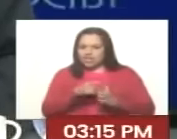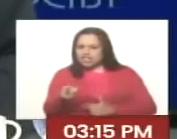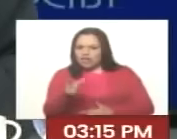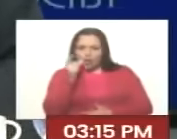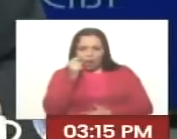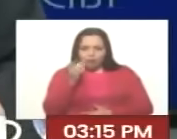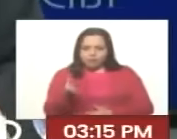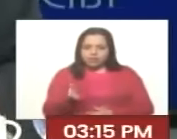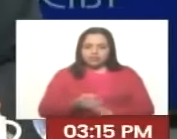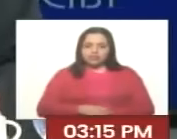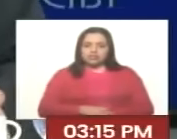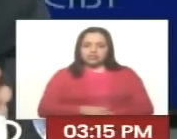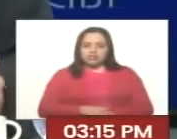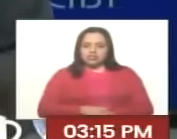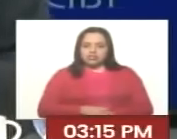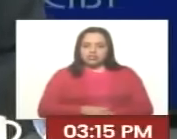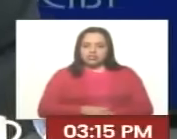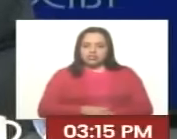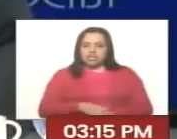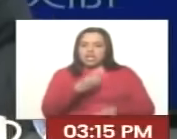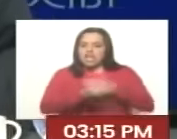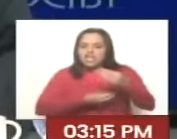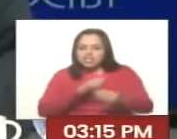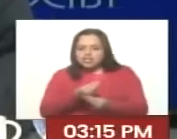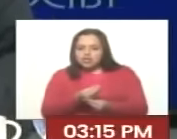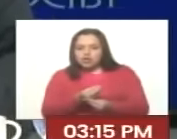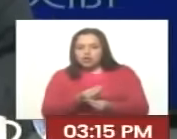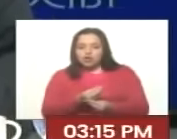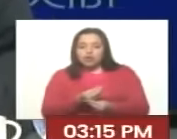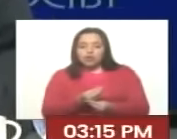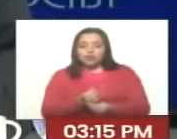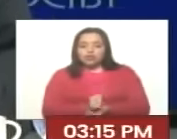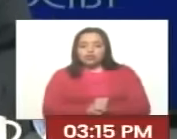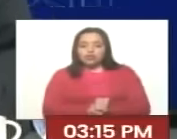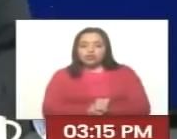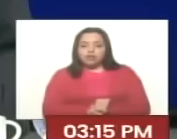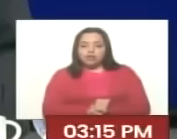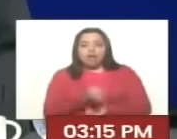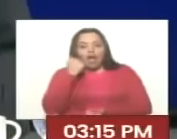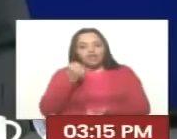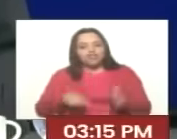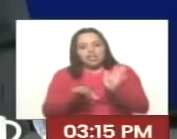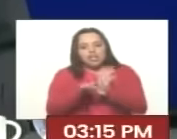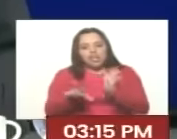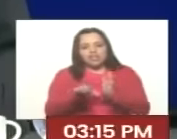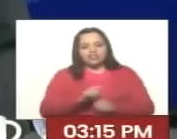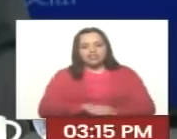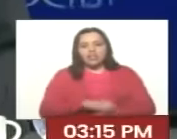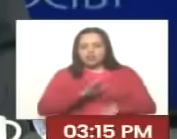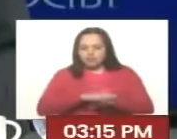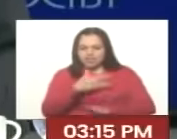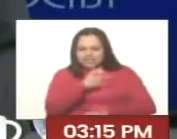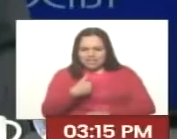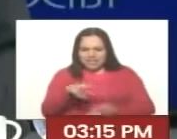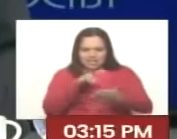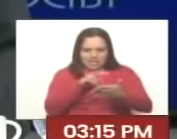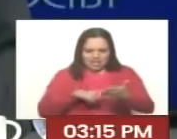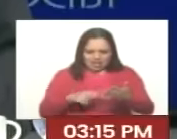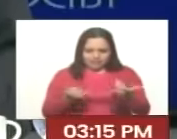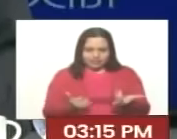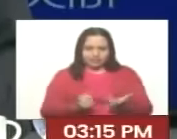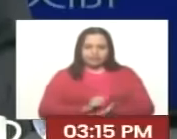este señor, agarró y cometió un delito, porque fíjate, el último avance, quisiera leérselos acá.